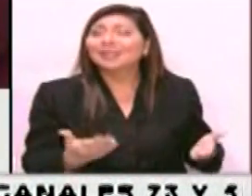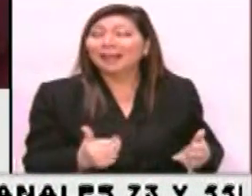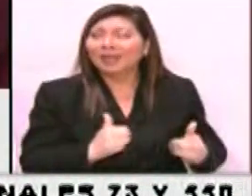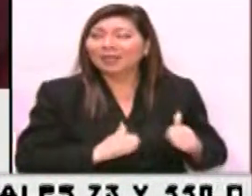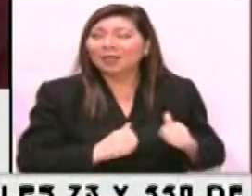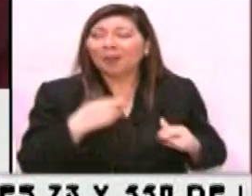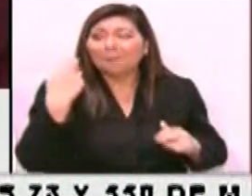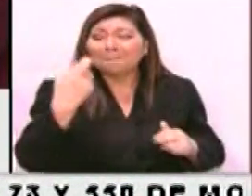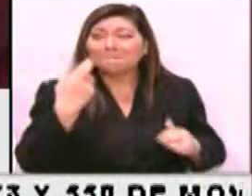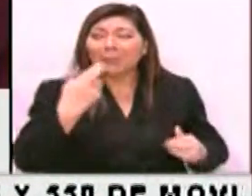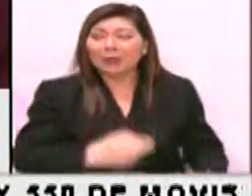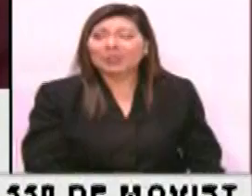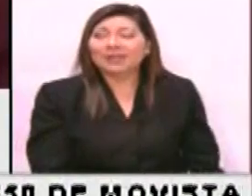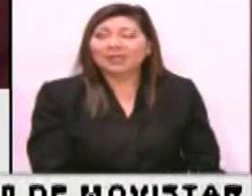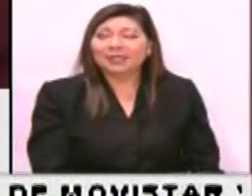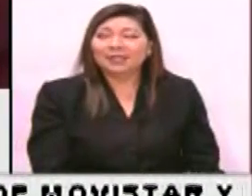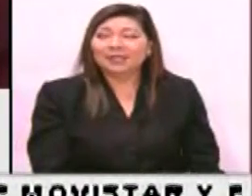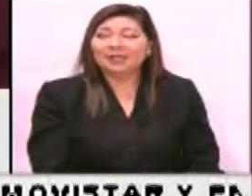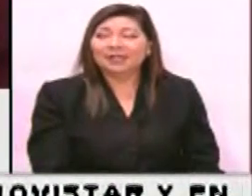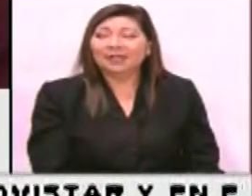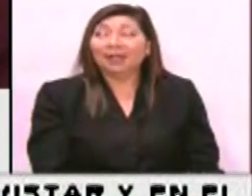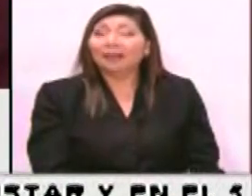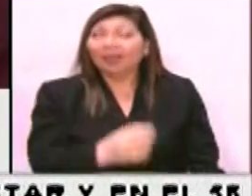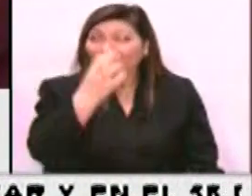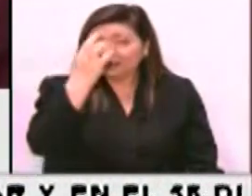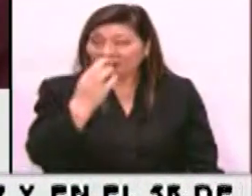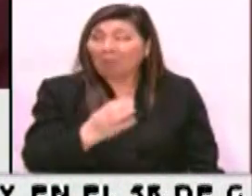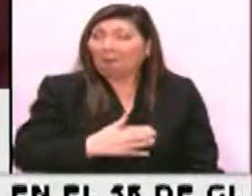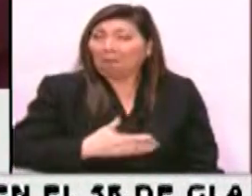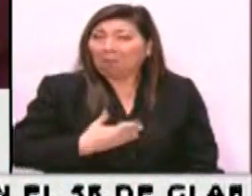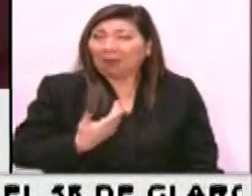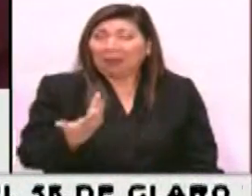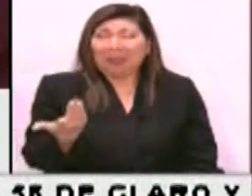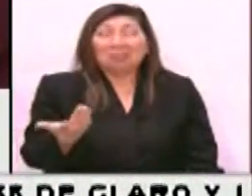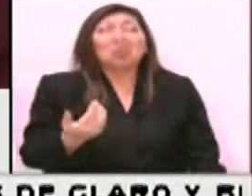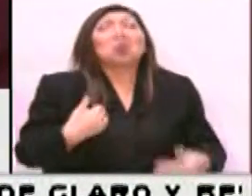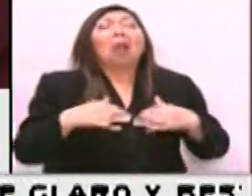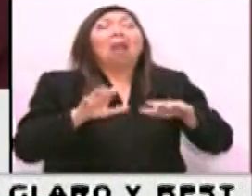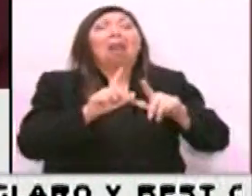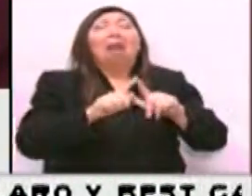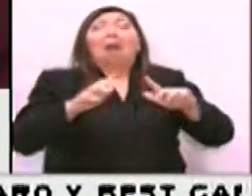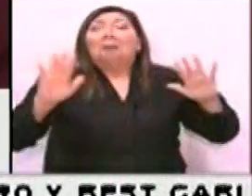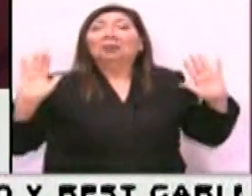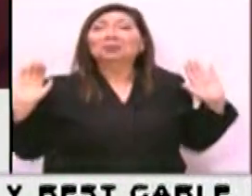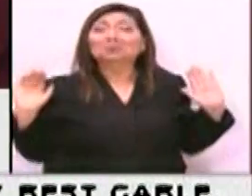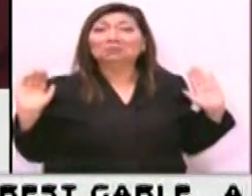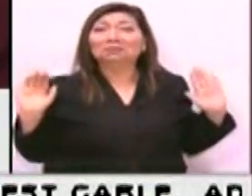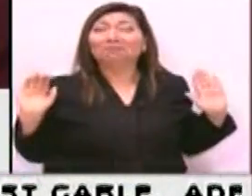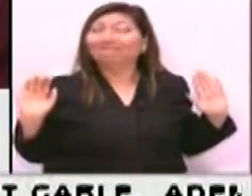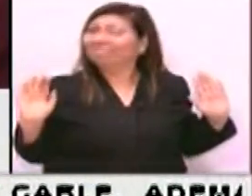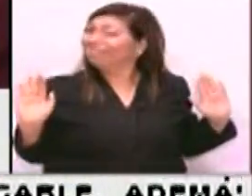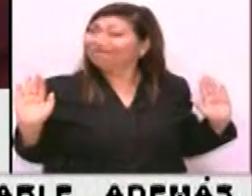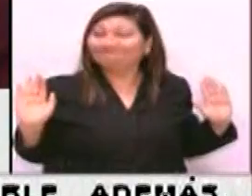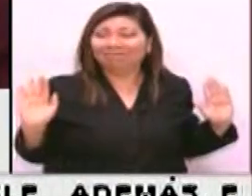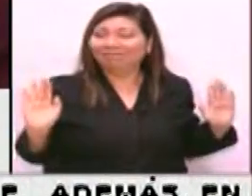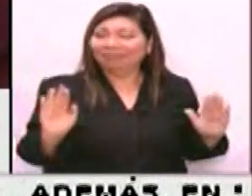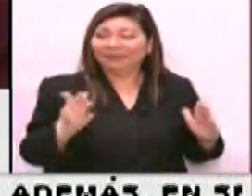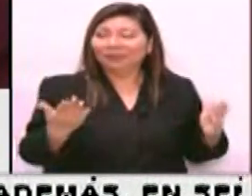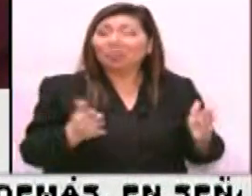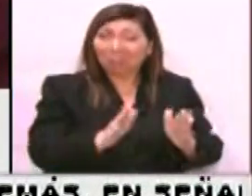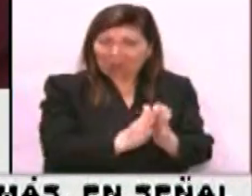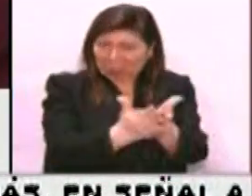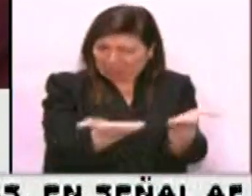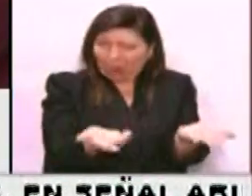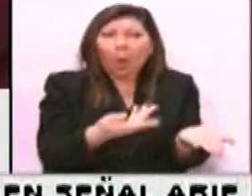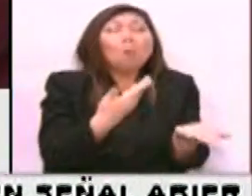actúa políticamente y que cree que puede tirar la primera piedra, entonces que abra sus